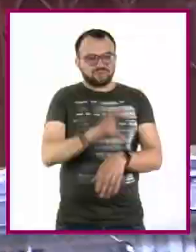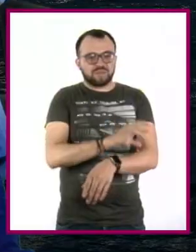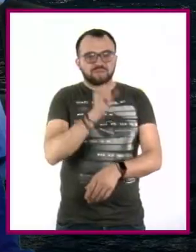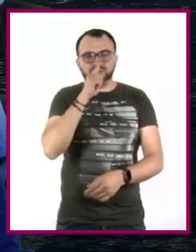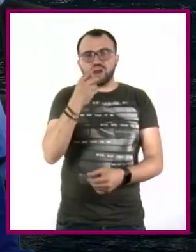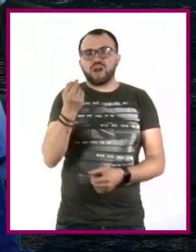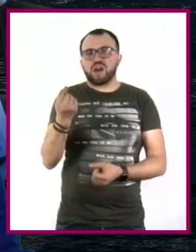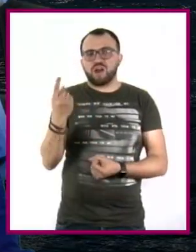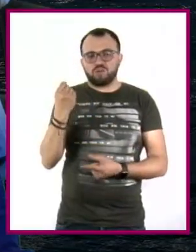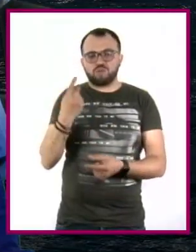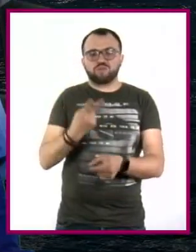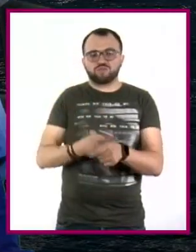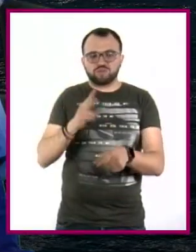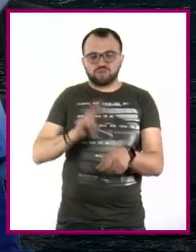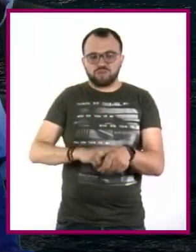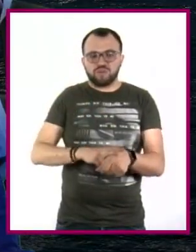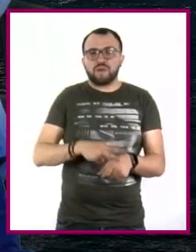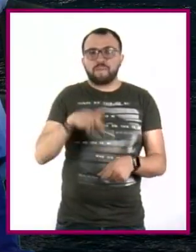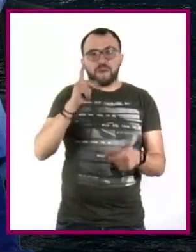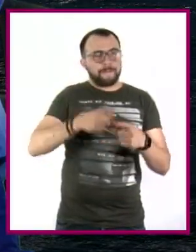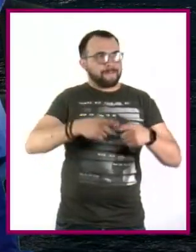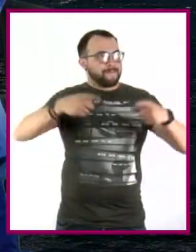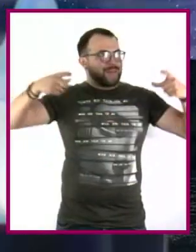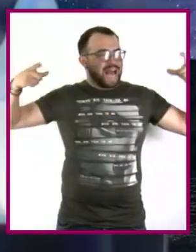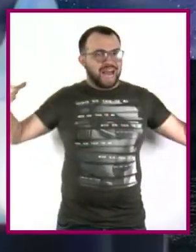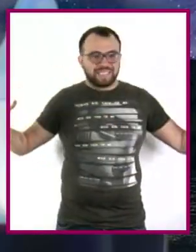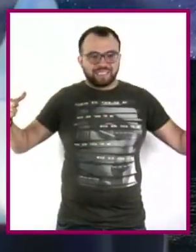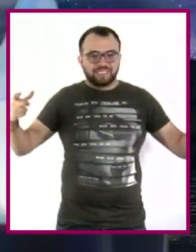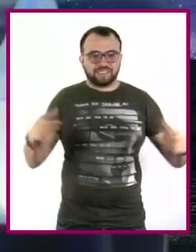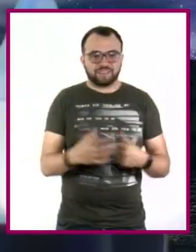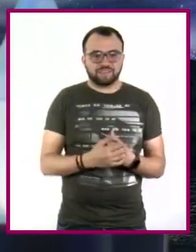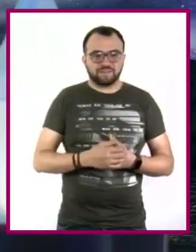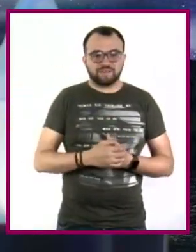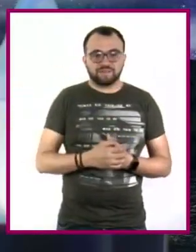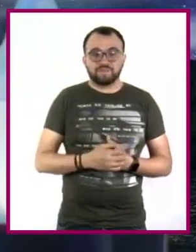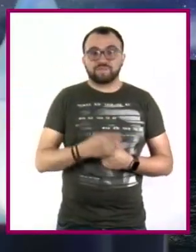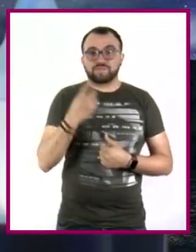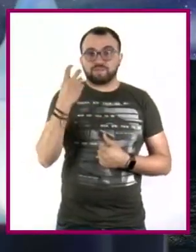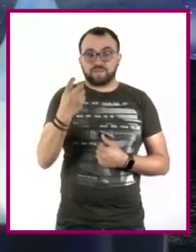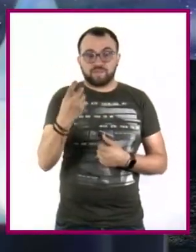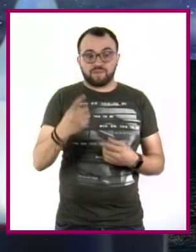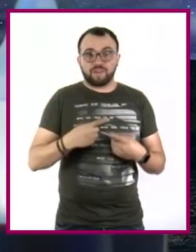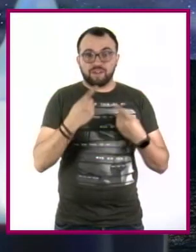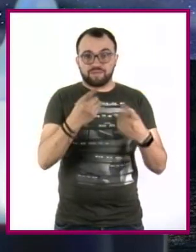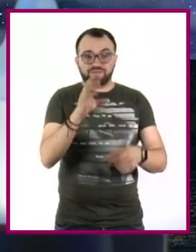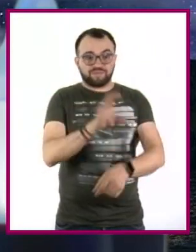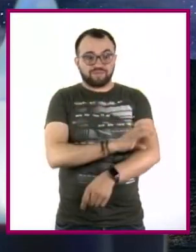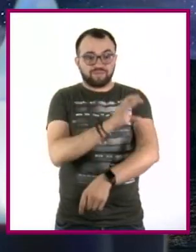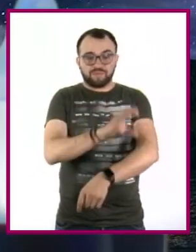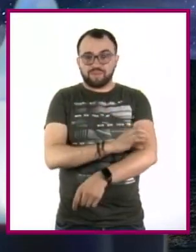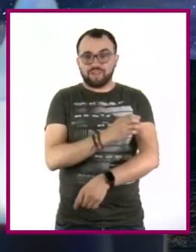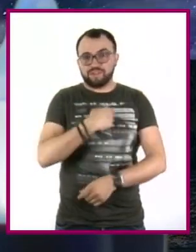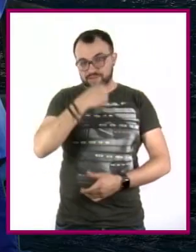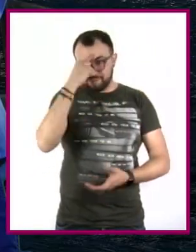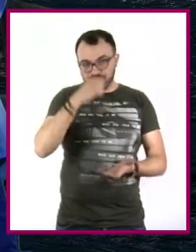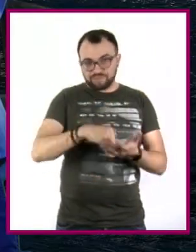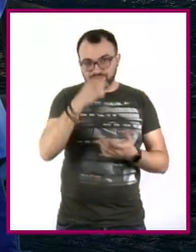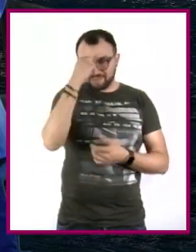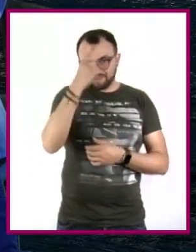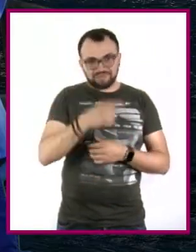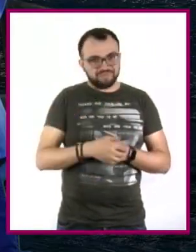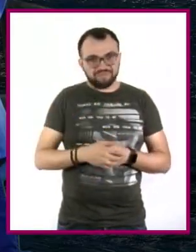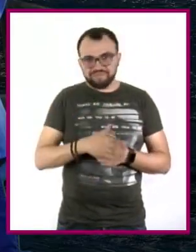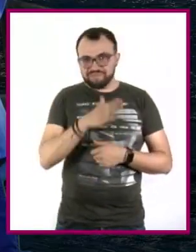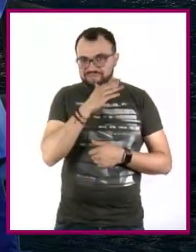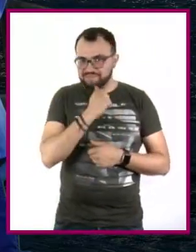hospitales, pero para un volumen mucho más grande. Proveer de energía a todo eso no ha de ser tarea nada fácil. Y